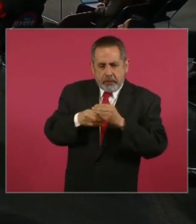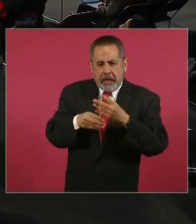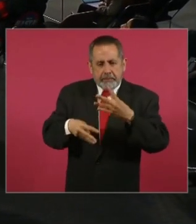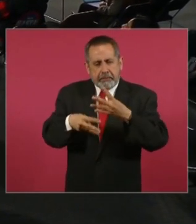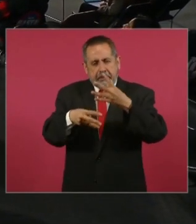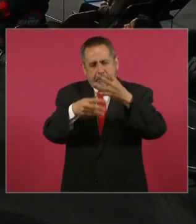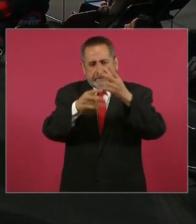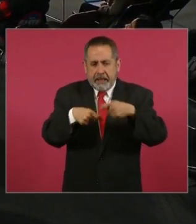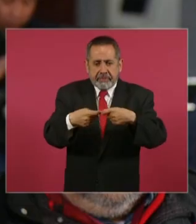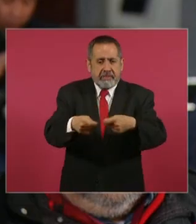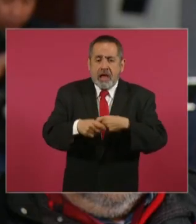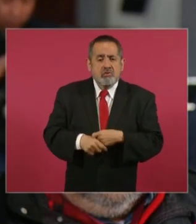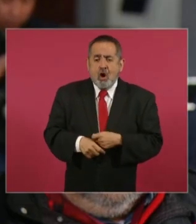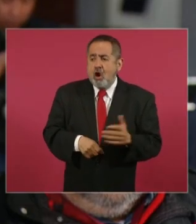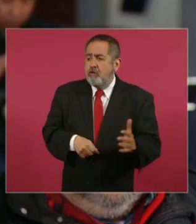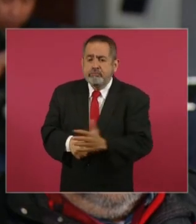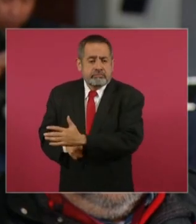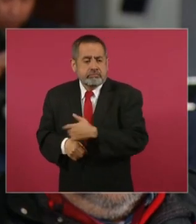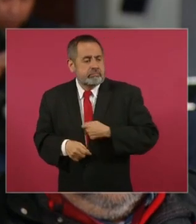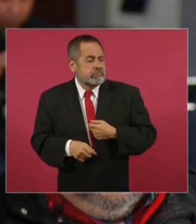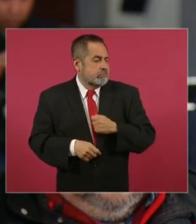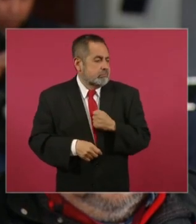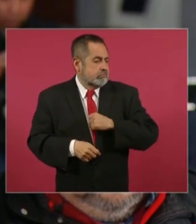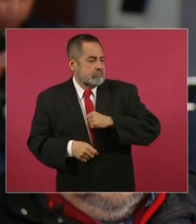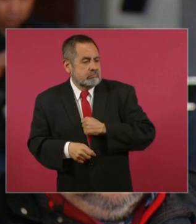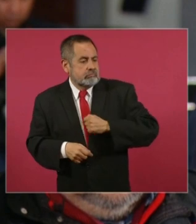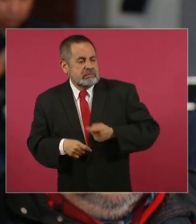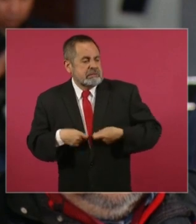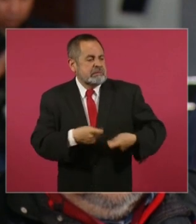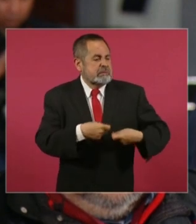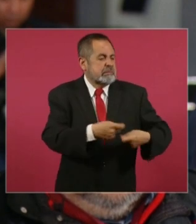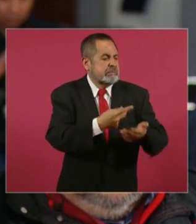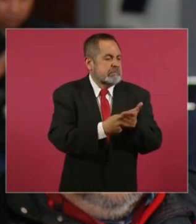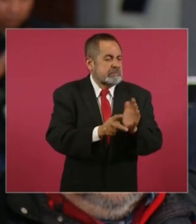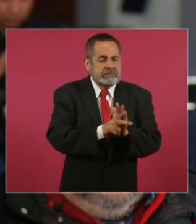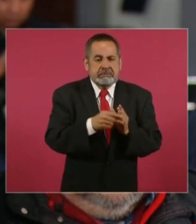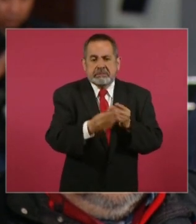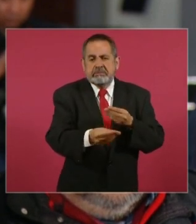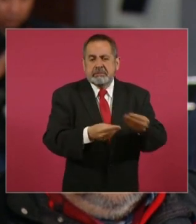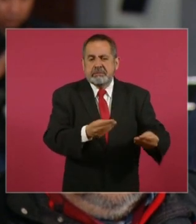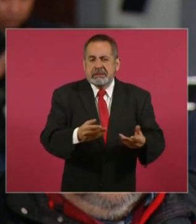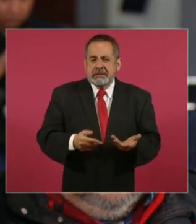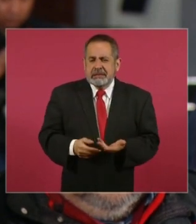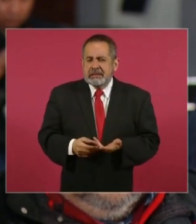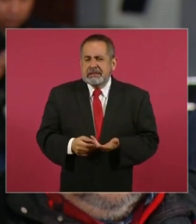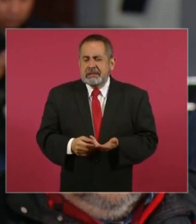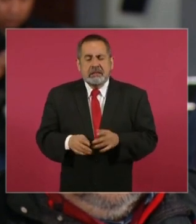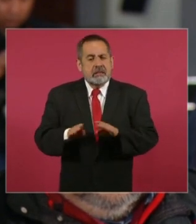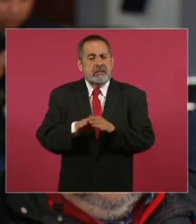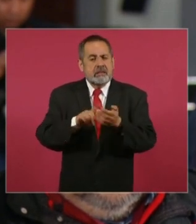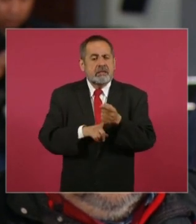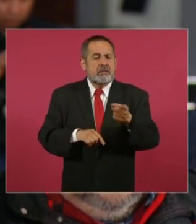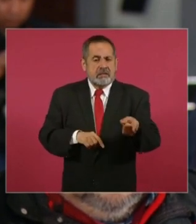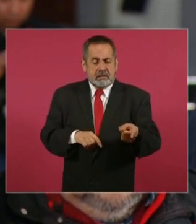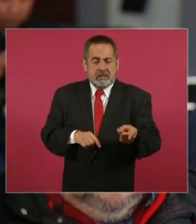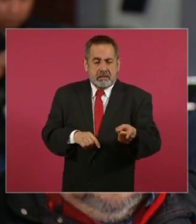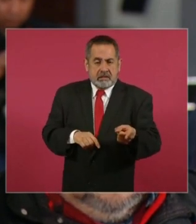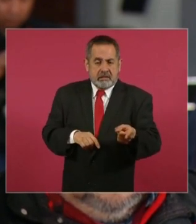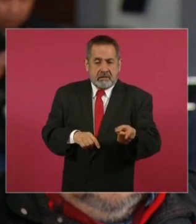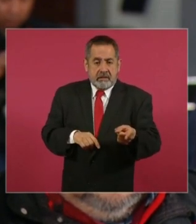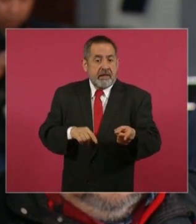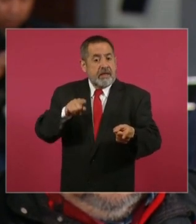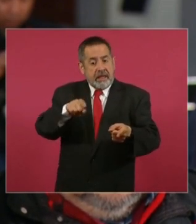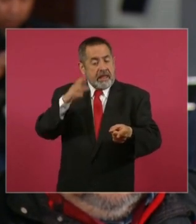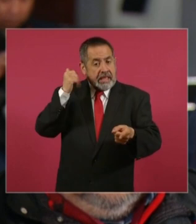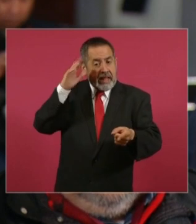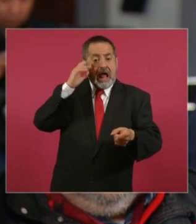USICAM. Y bueno, pues este caso se da en el proceso de recepción de cuando todavía